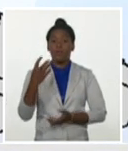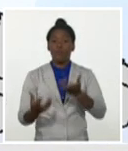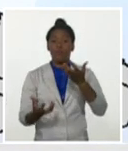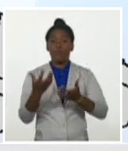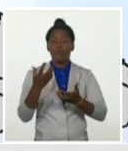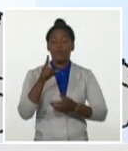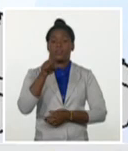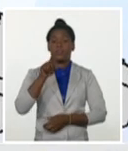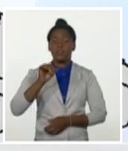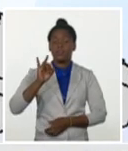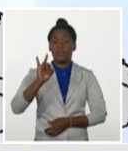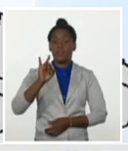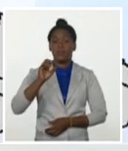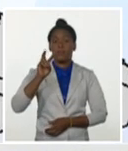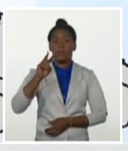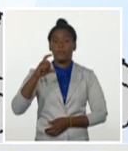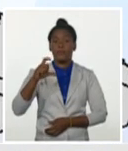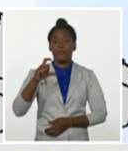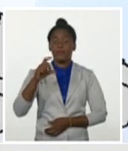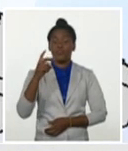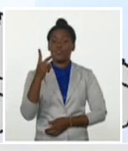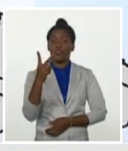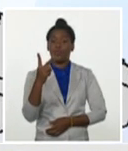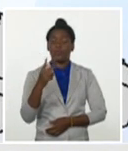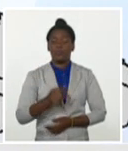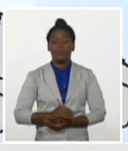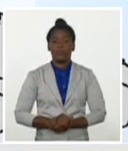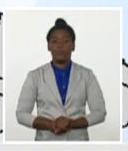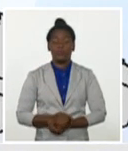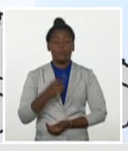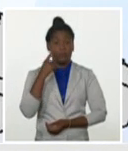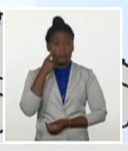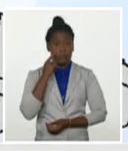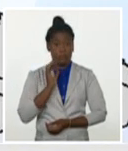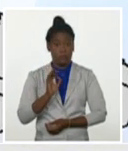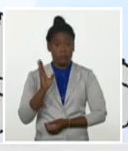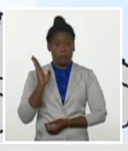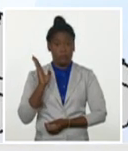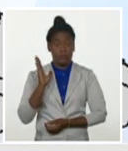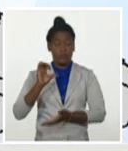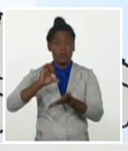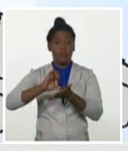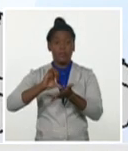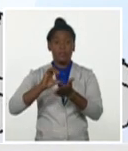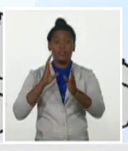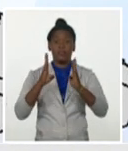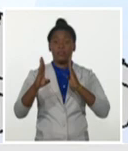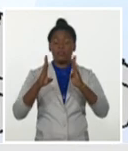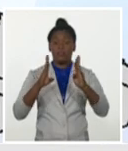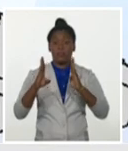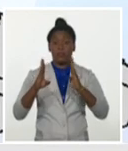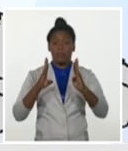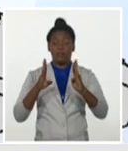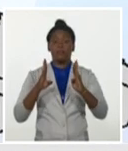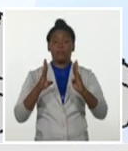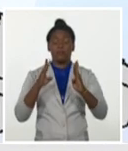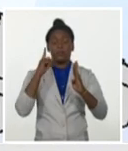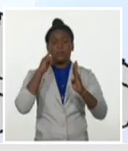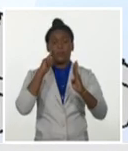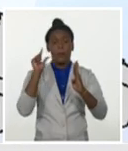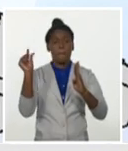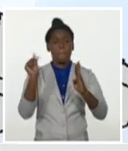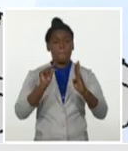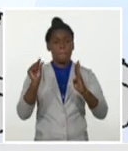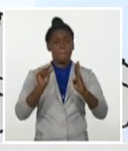y Villa Clara 12. Riesgo en todo el territorio, pero indiscutiblemente el centro